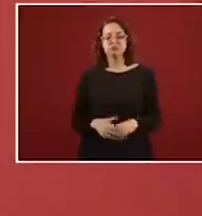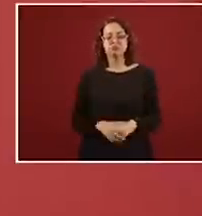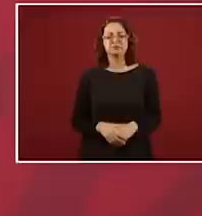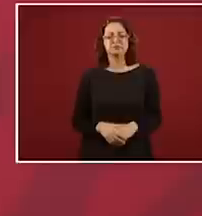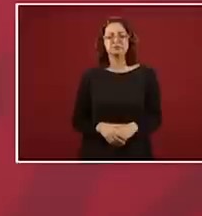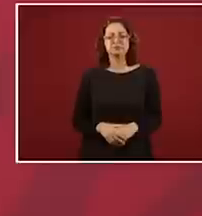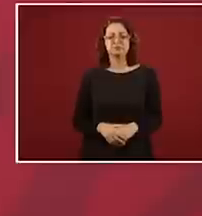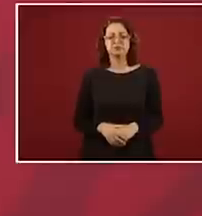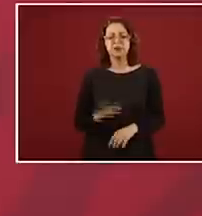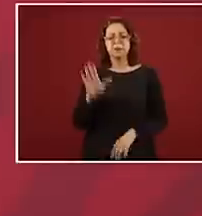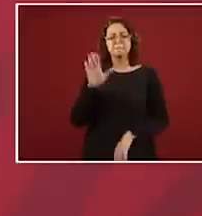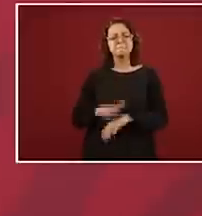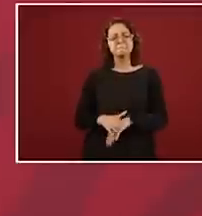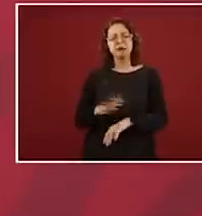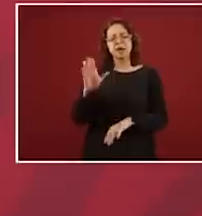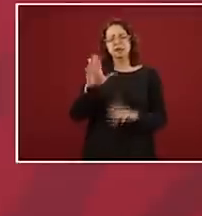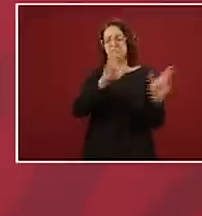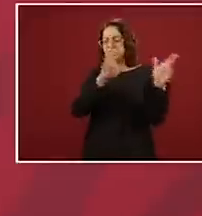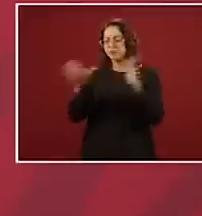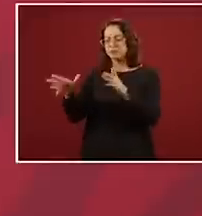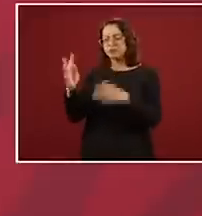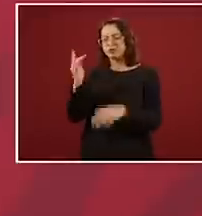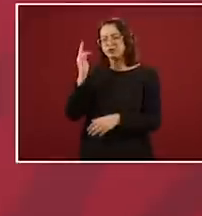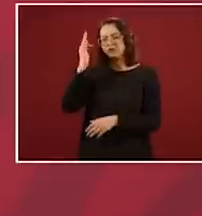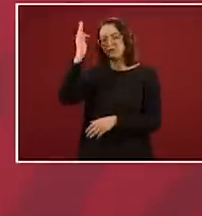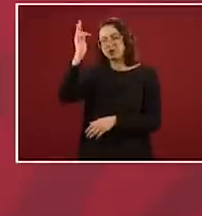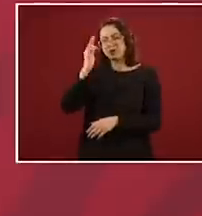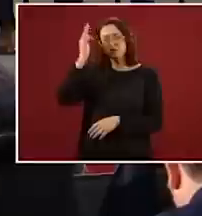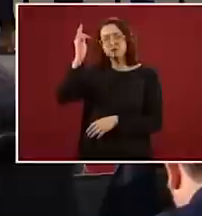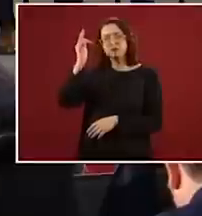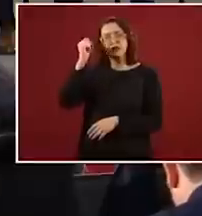más cuestiones filosóficas, cuestiones teóricas.